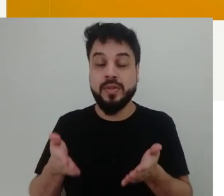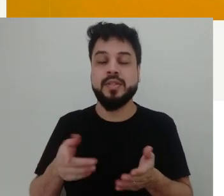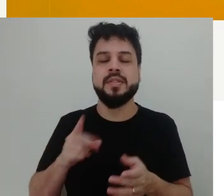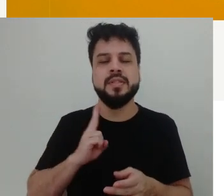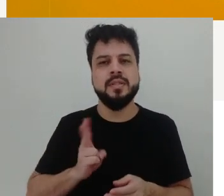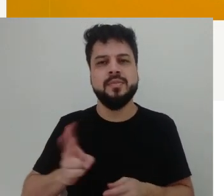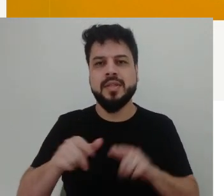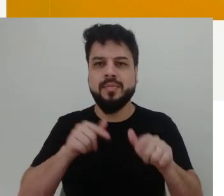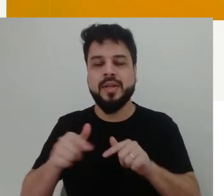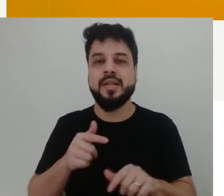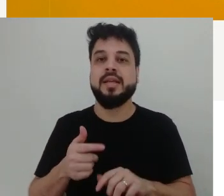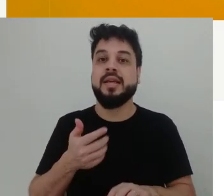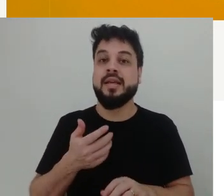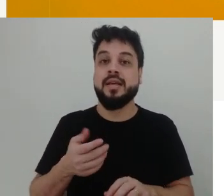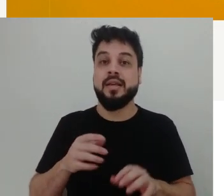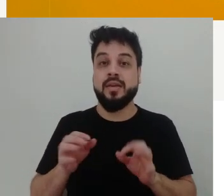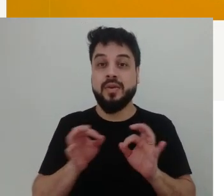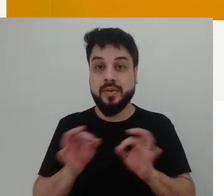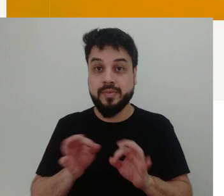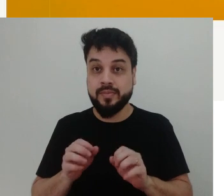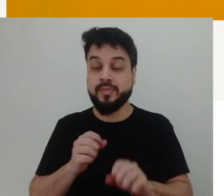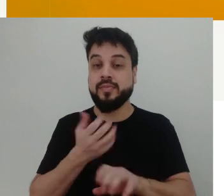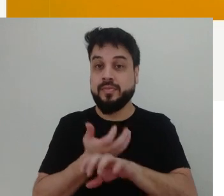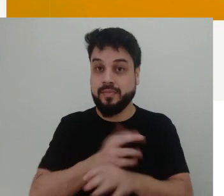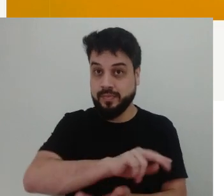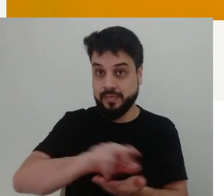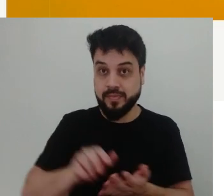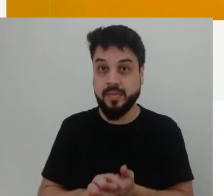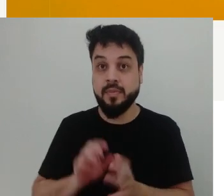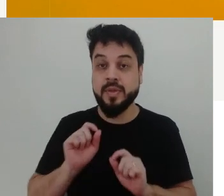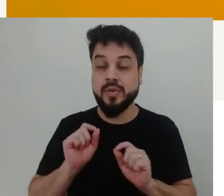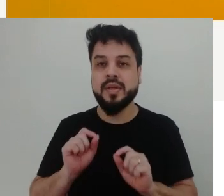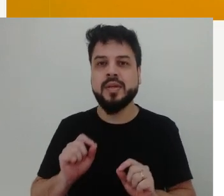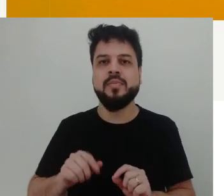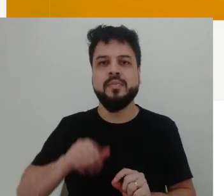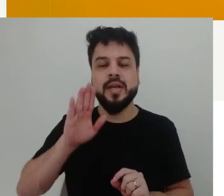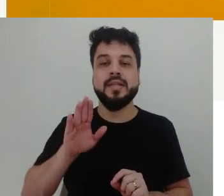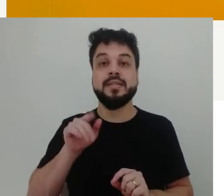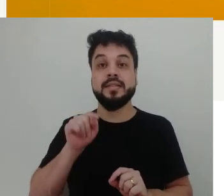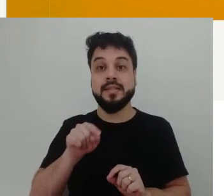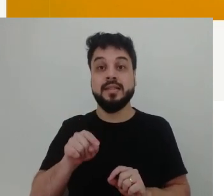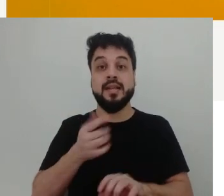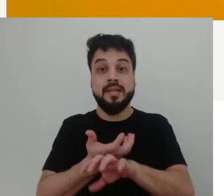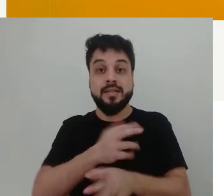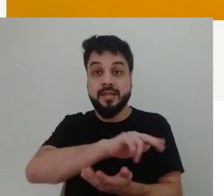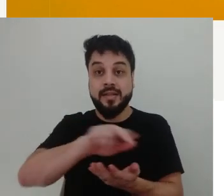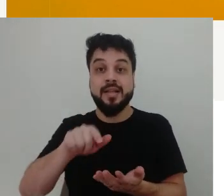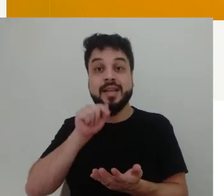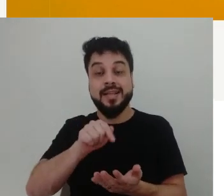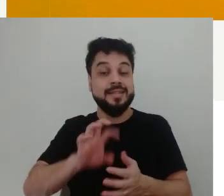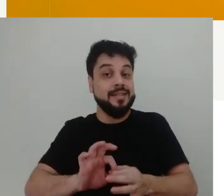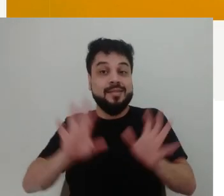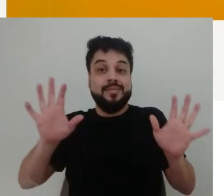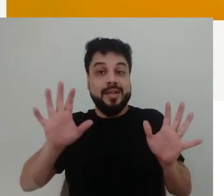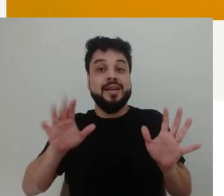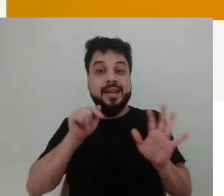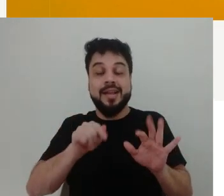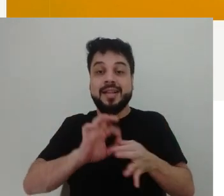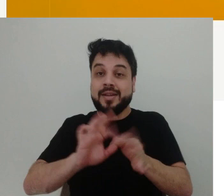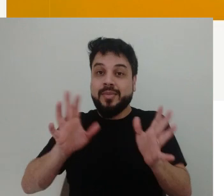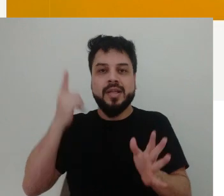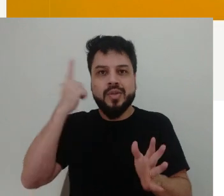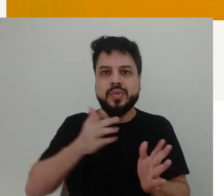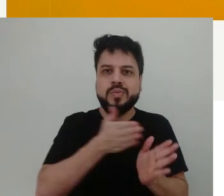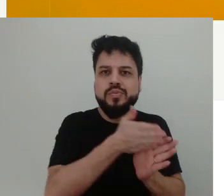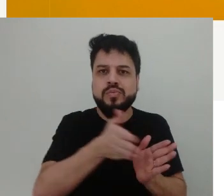momento muy particular de los años 20 y 30 en el Caribe hispano y en Brasil fueron transformando o jamaqueando las ideas de